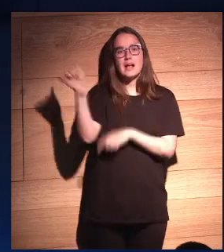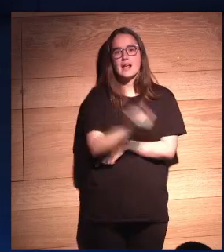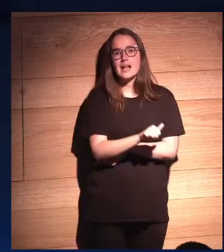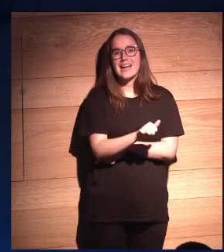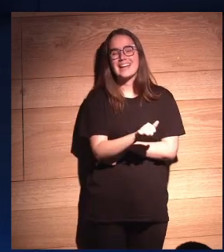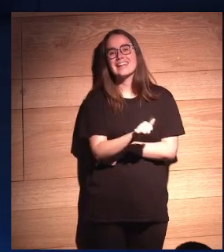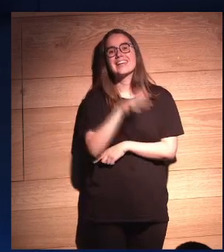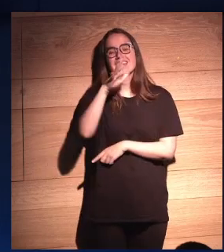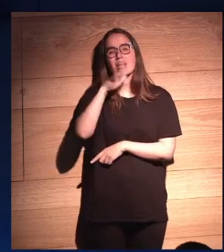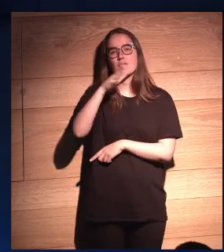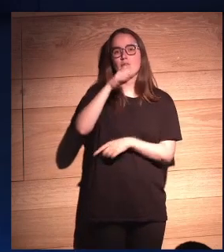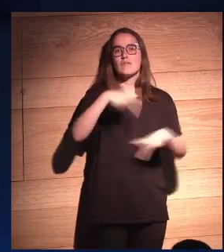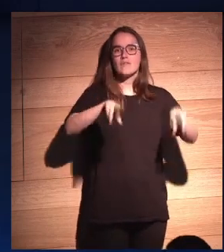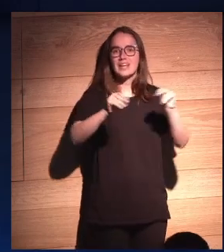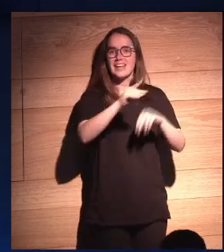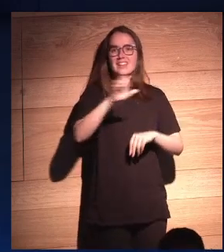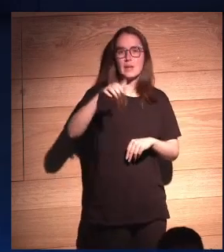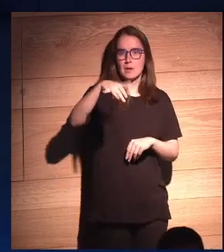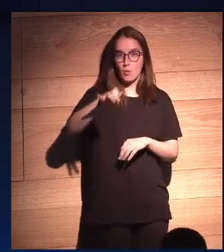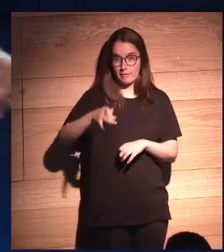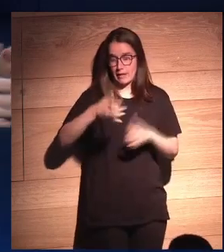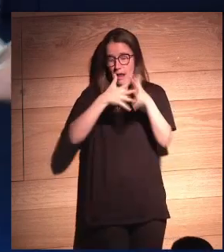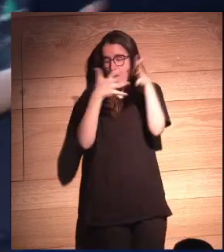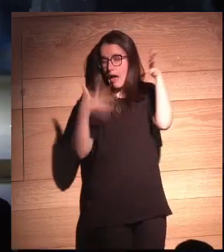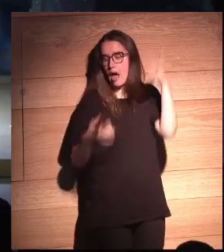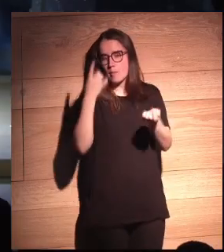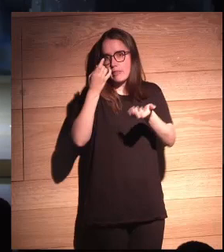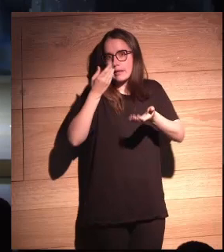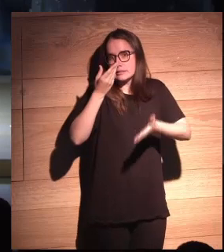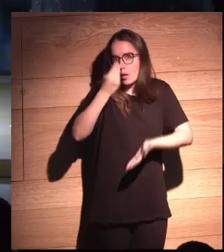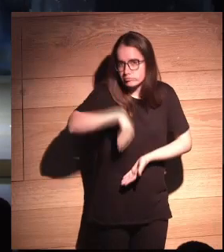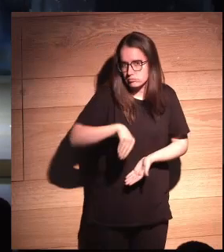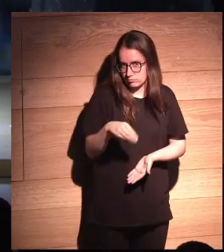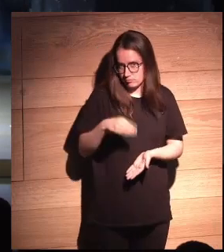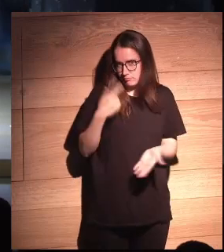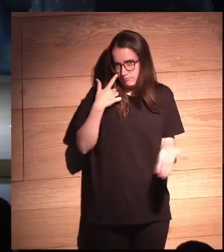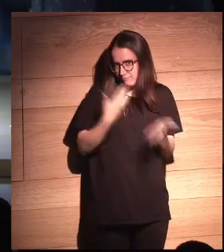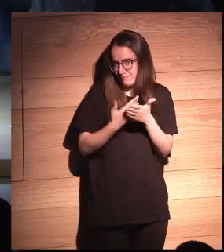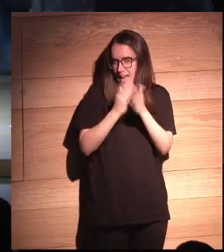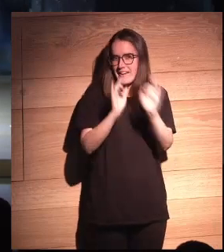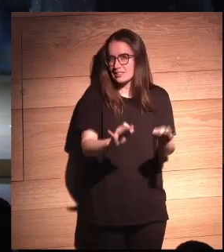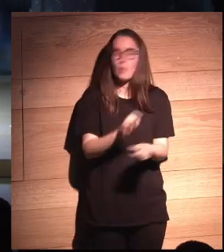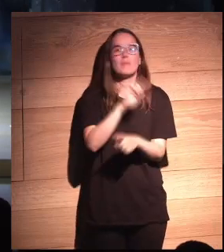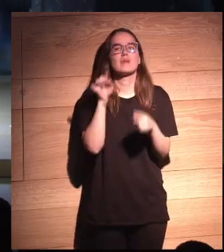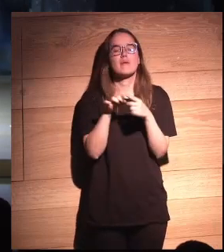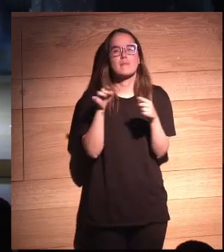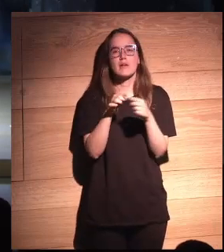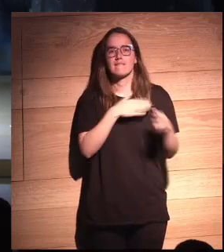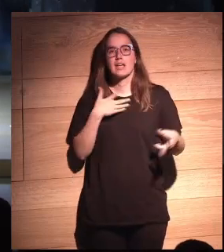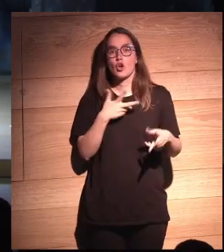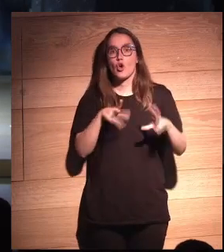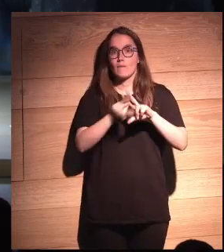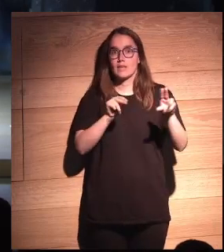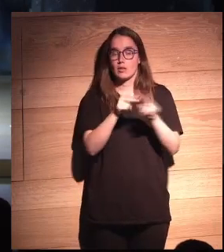fin de Menguante. Es tan largo que ni yo lo digo bien a veces, como podéis comprobar. Y lo primero de todo, pues quería enseñaros el